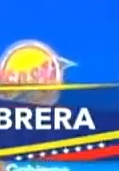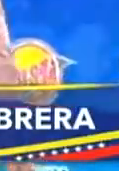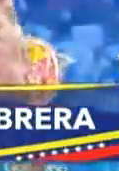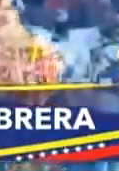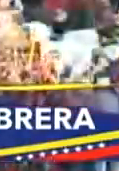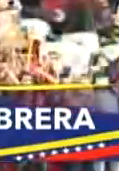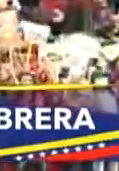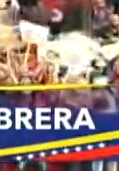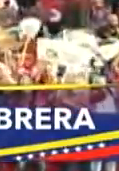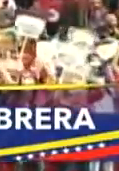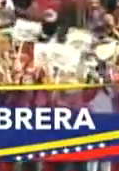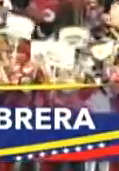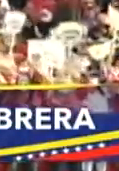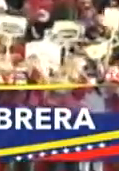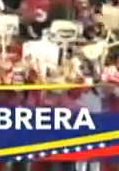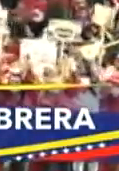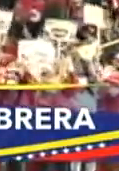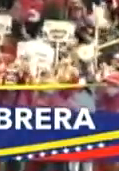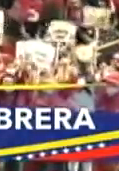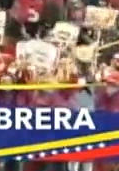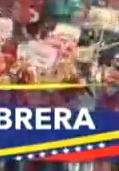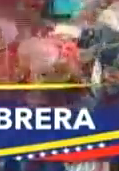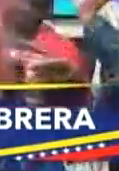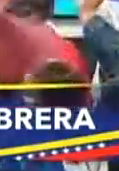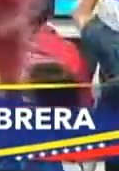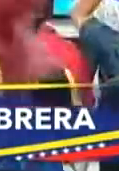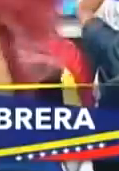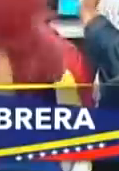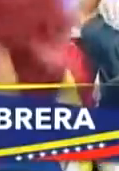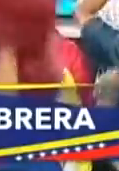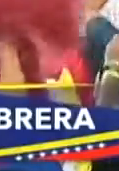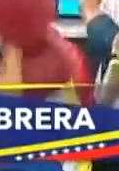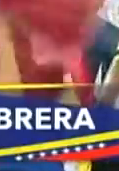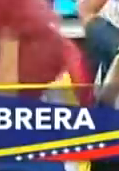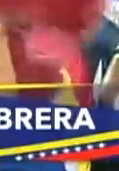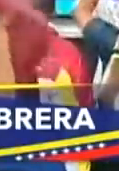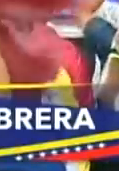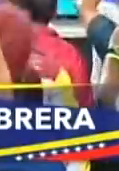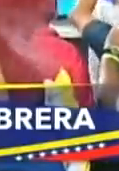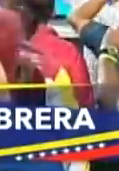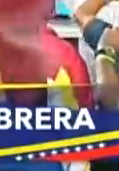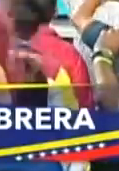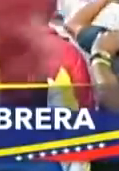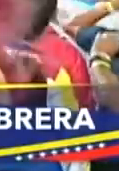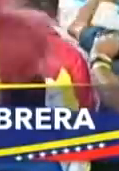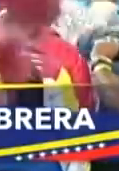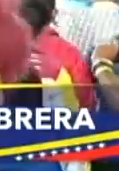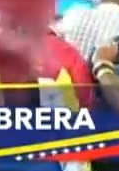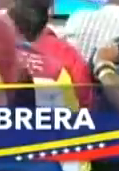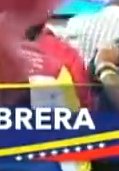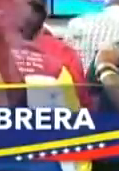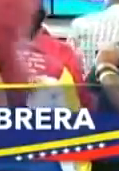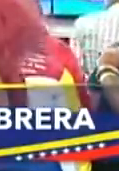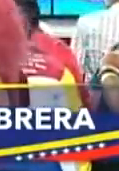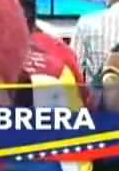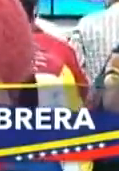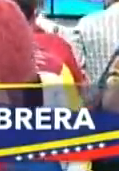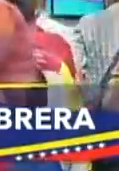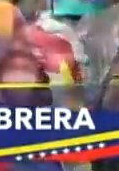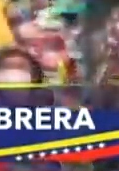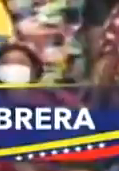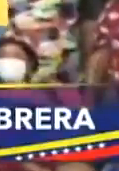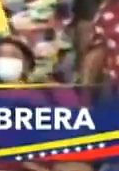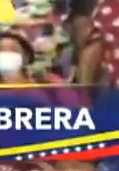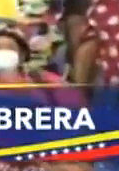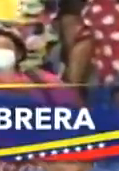una jornada que promete además ser muy productivas en torno a los lineamientos que estará dando